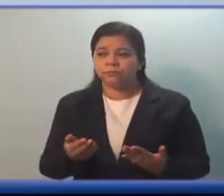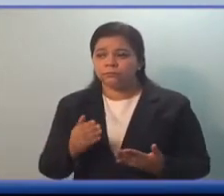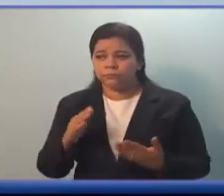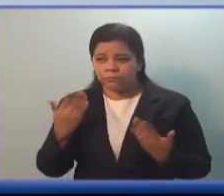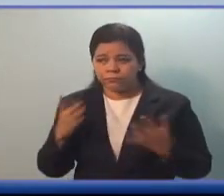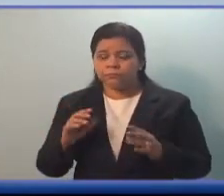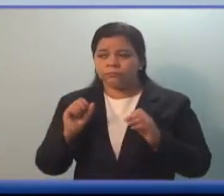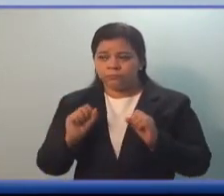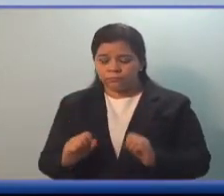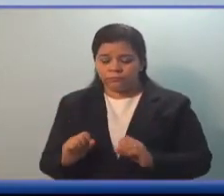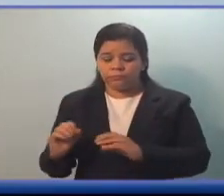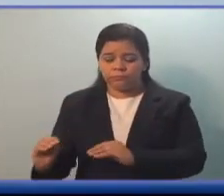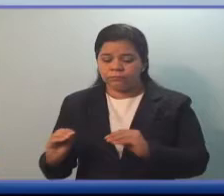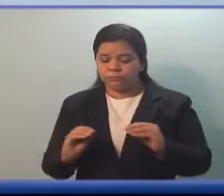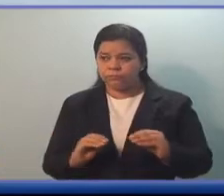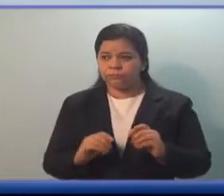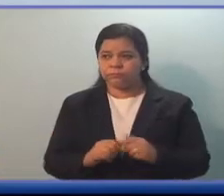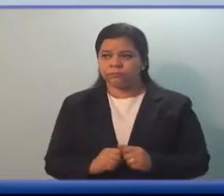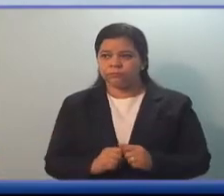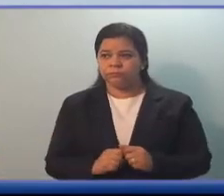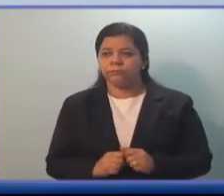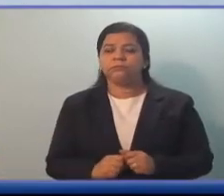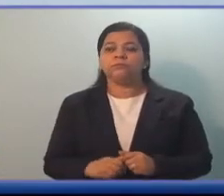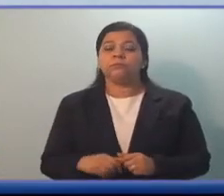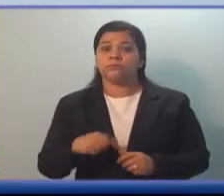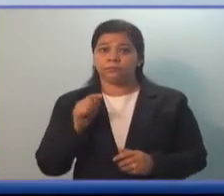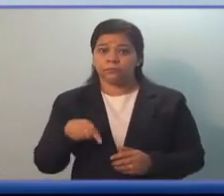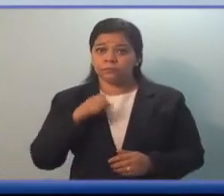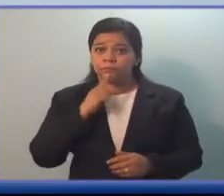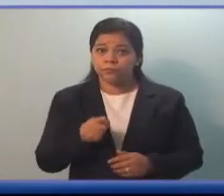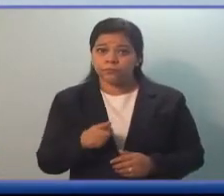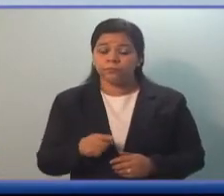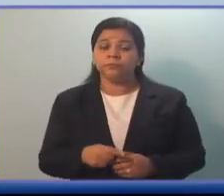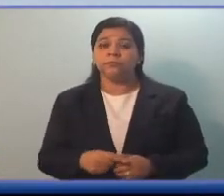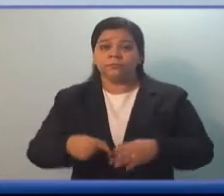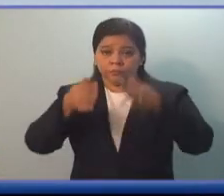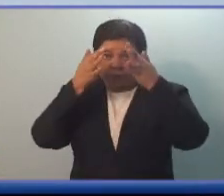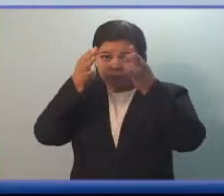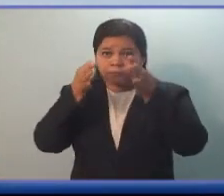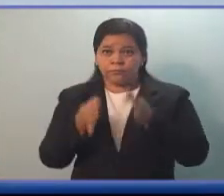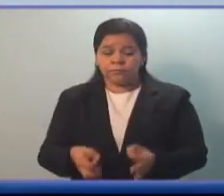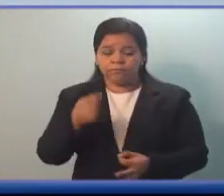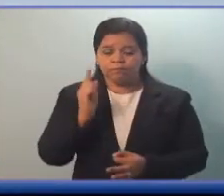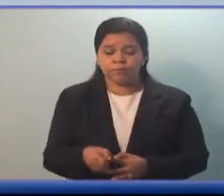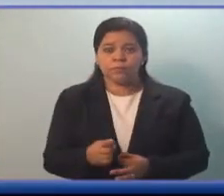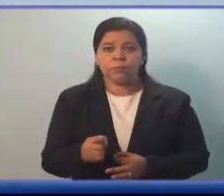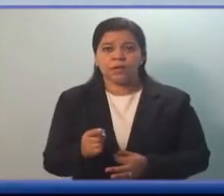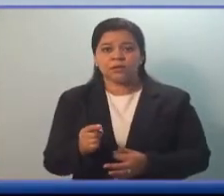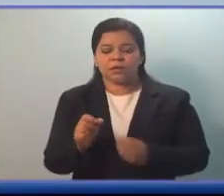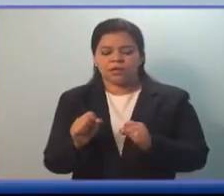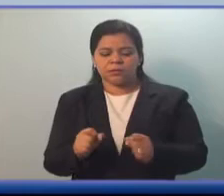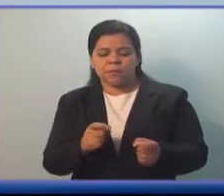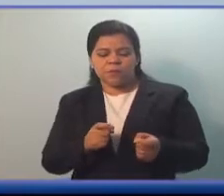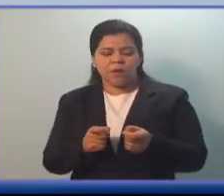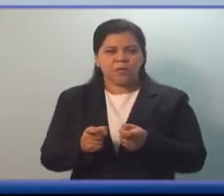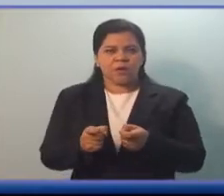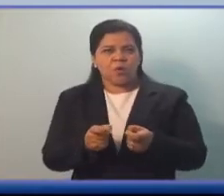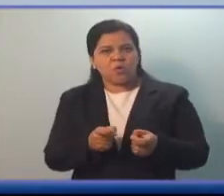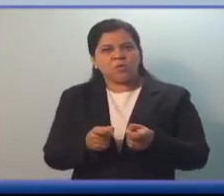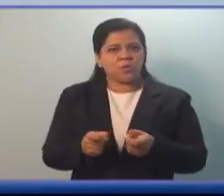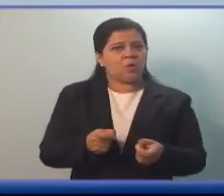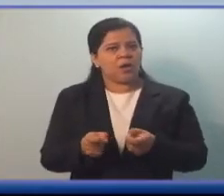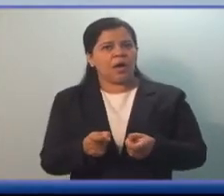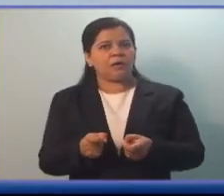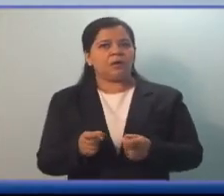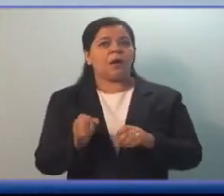un efecto. En doctrina se habla de las sentencias manipulativas, aquellas sentencias que pueden alterar,